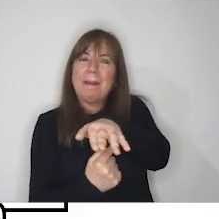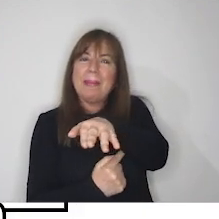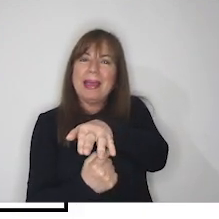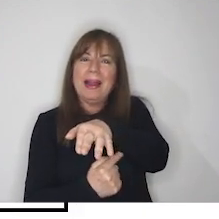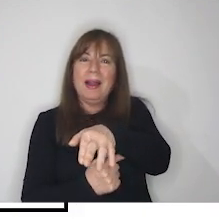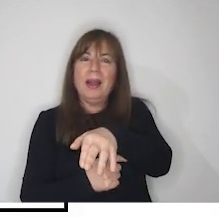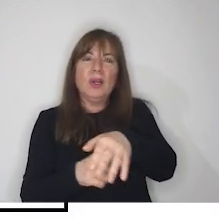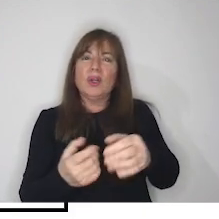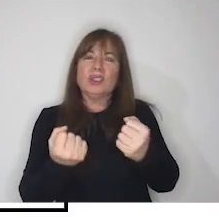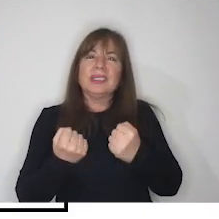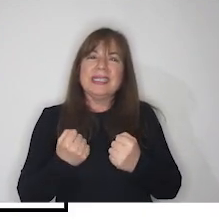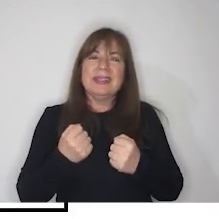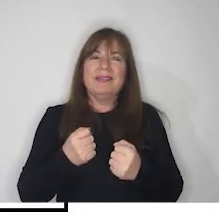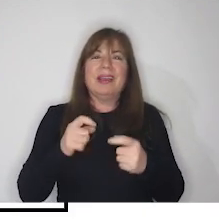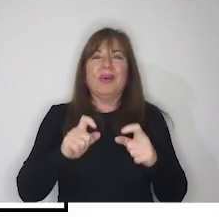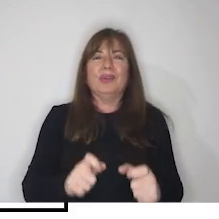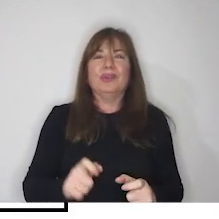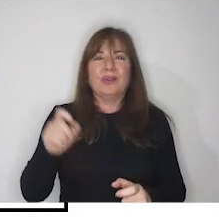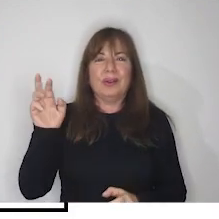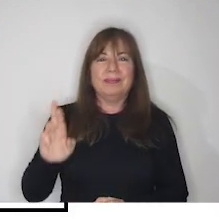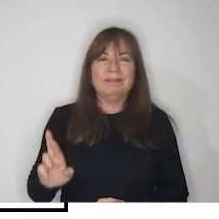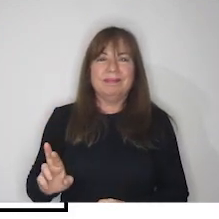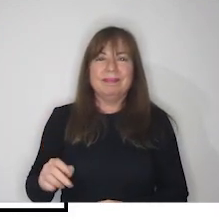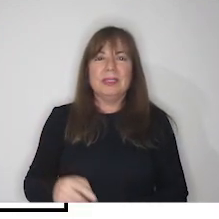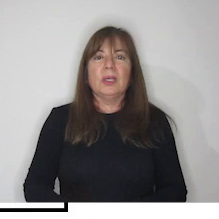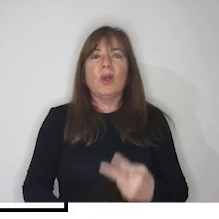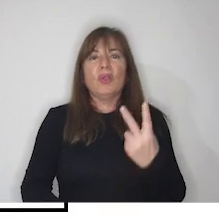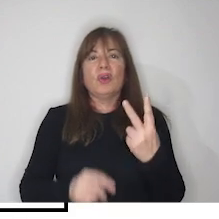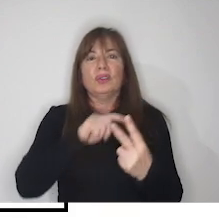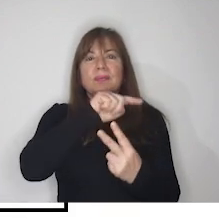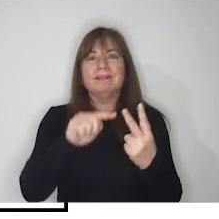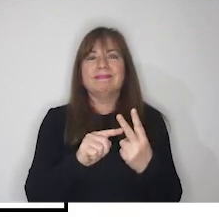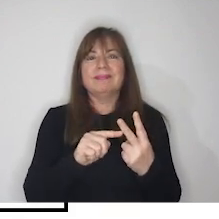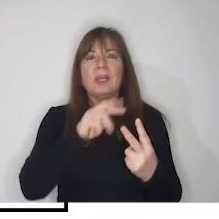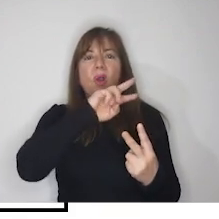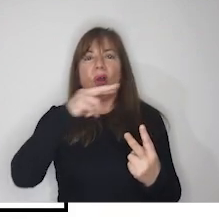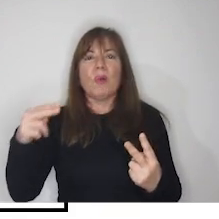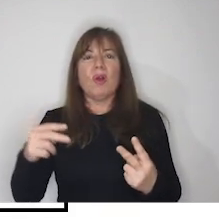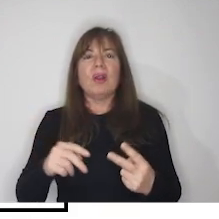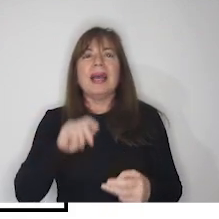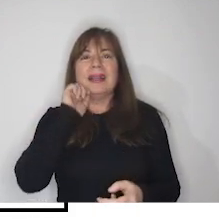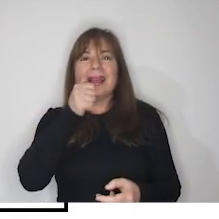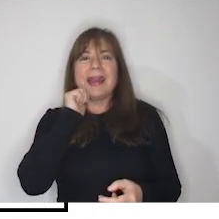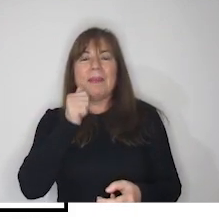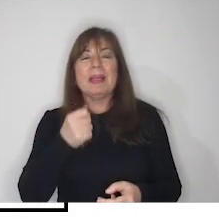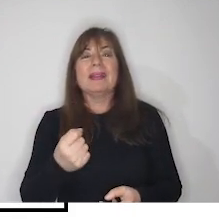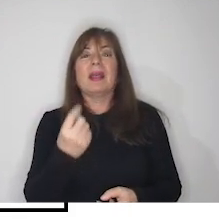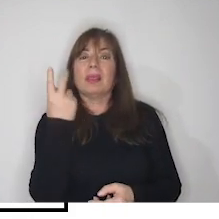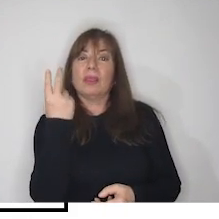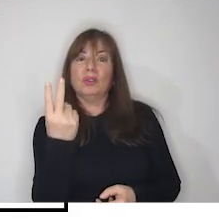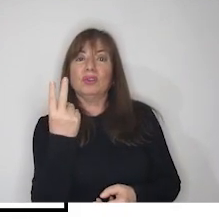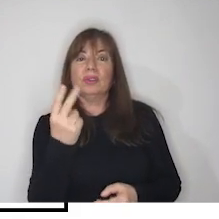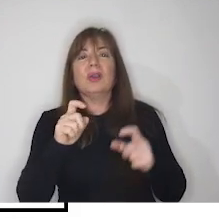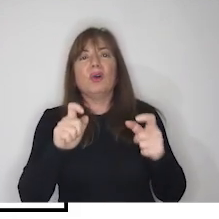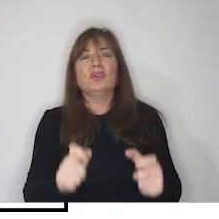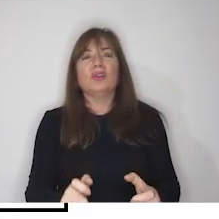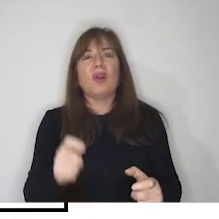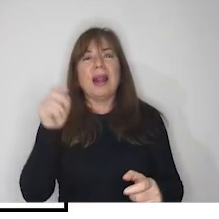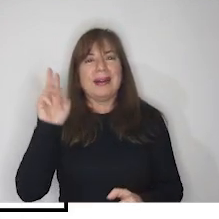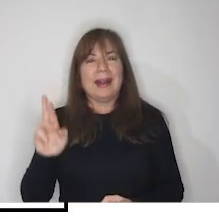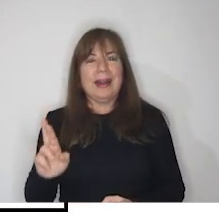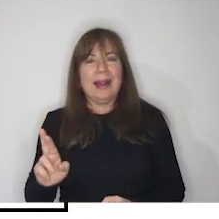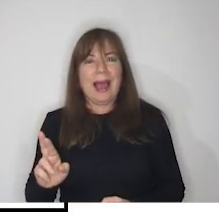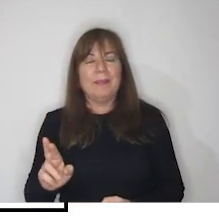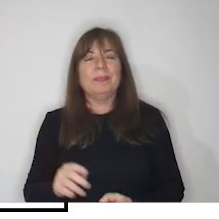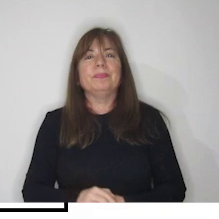de hormona y se coloca debajo de la piel, no sirve para regular la menstruación. Las pastillas tienen dos tipos de